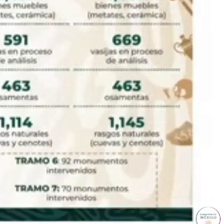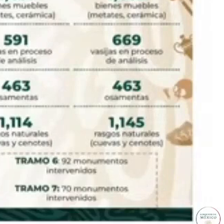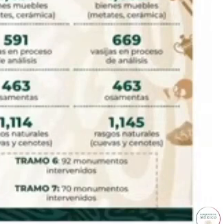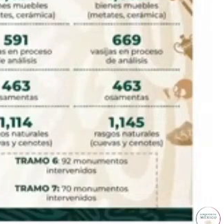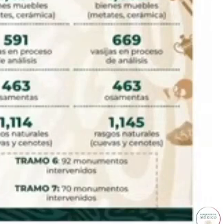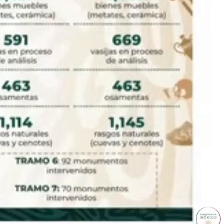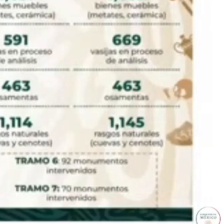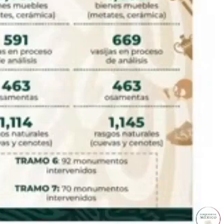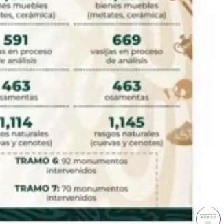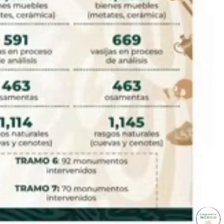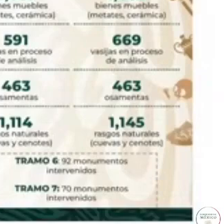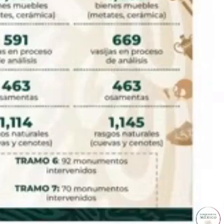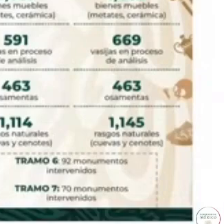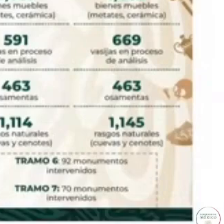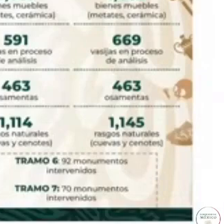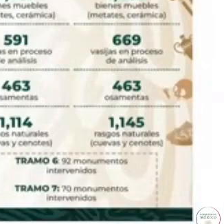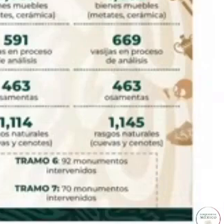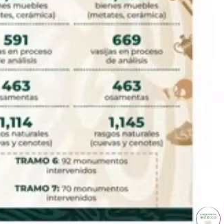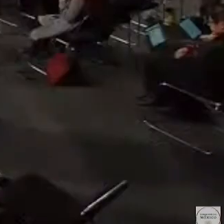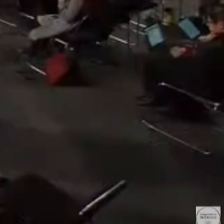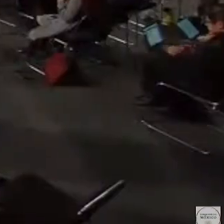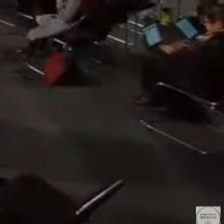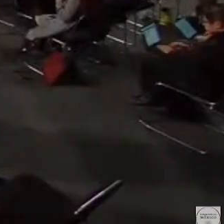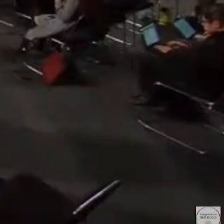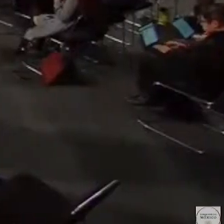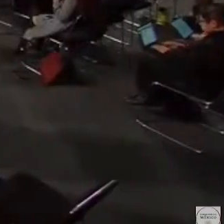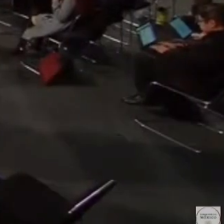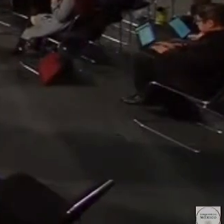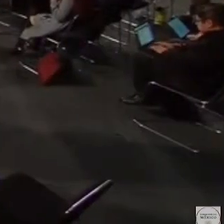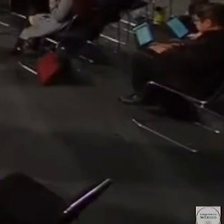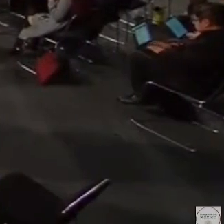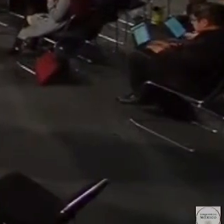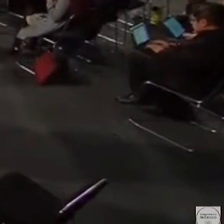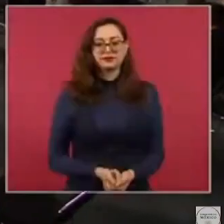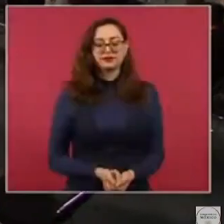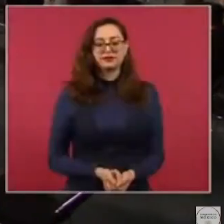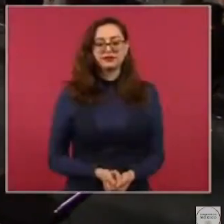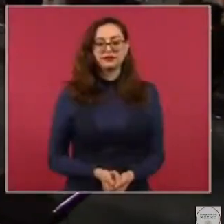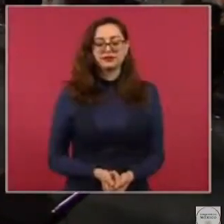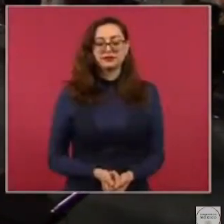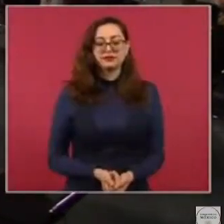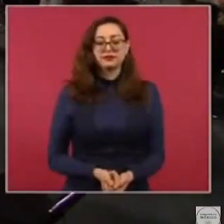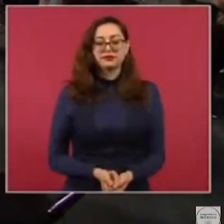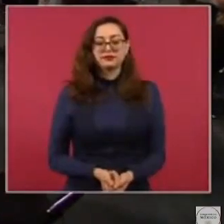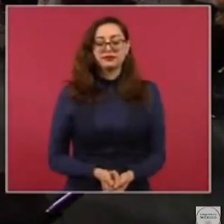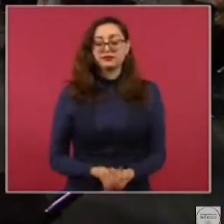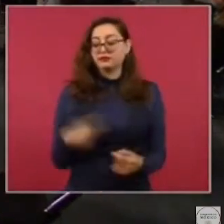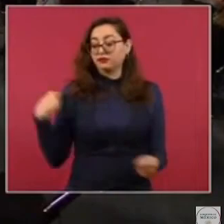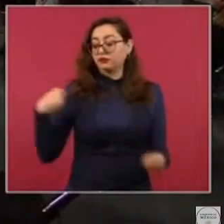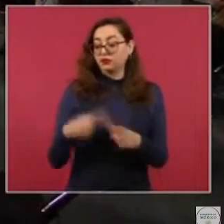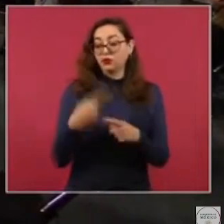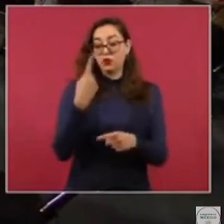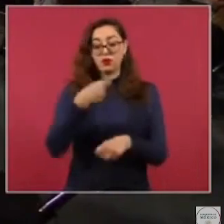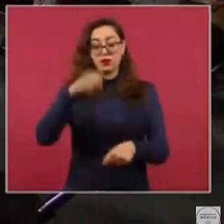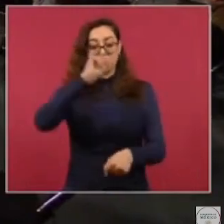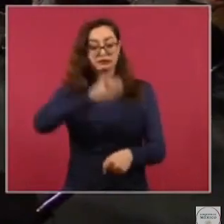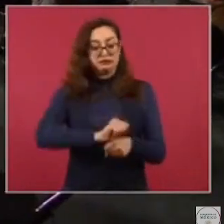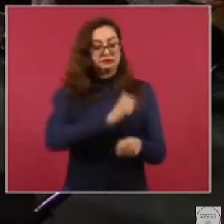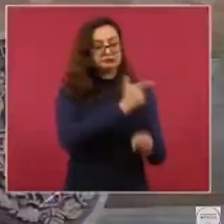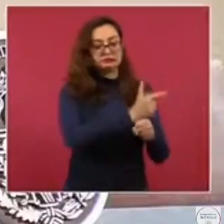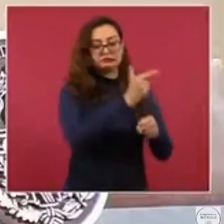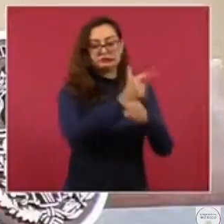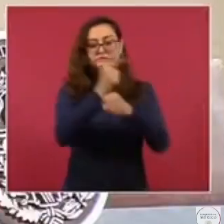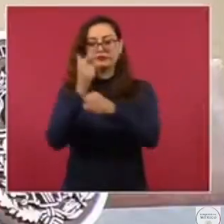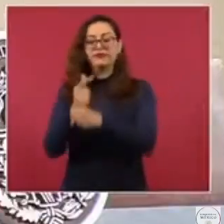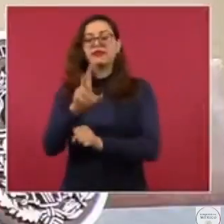importante material e información arqueológica. Tenemos ahora ya el registro de 37 mil